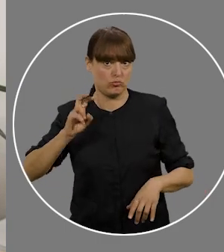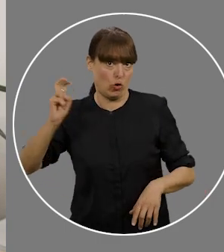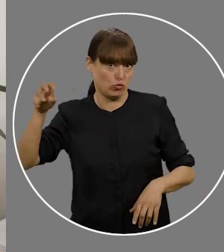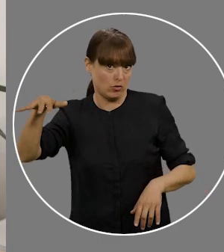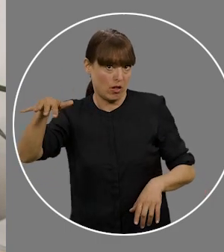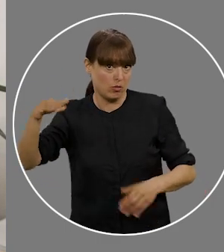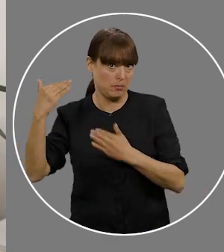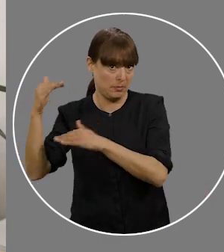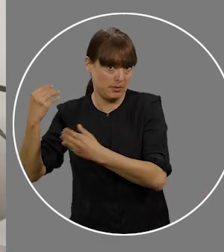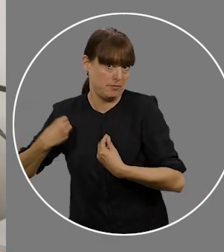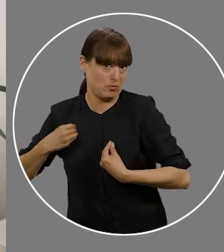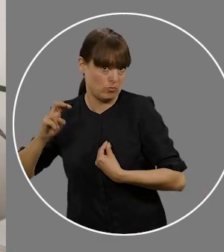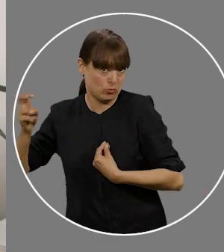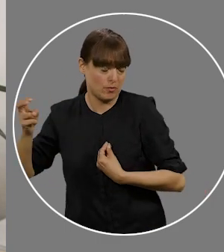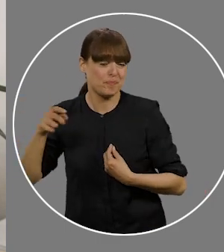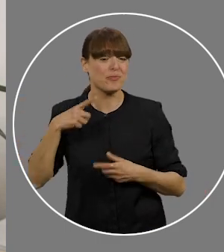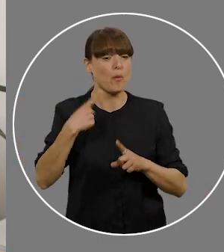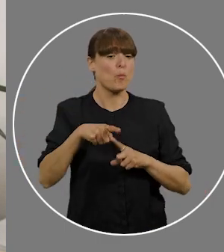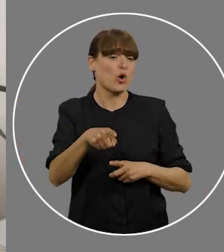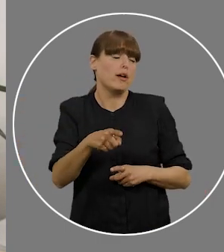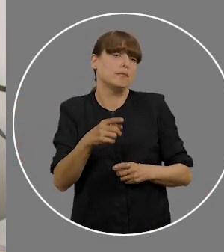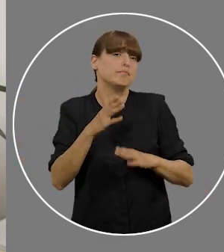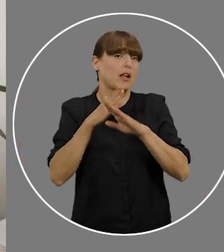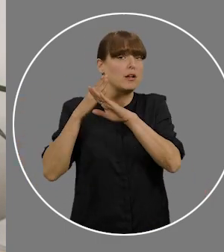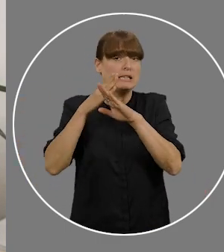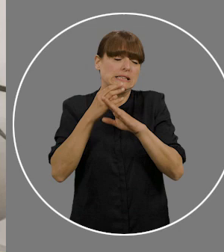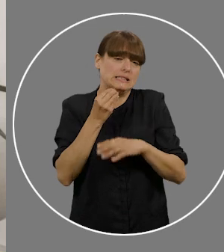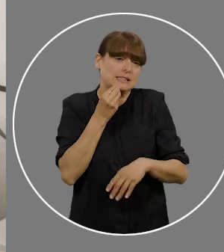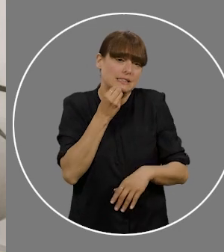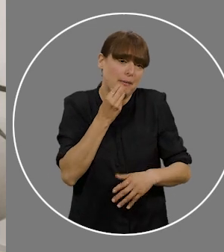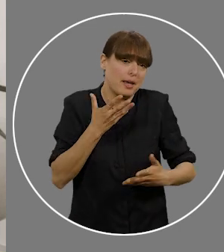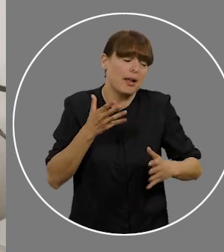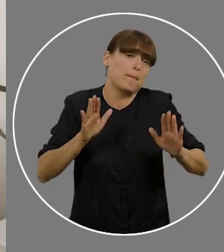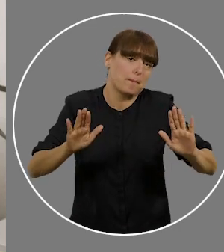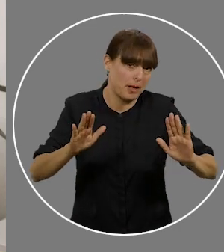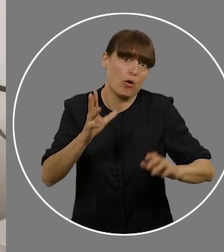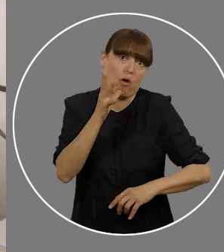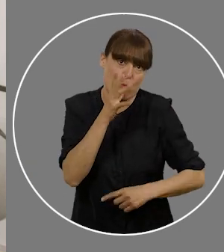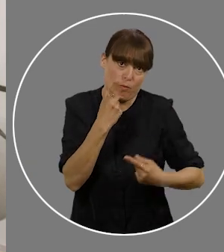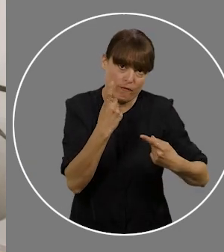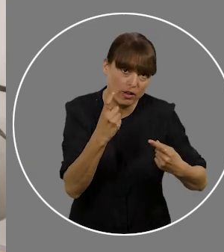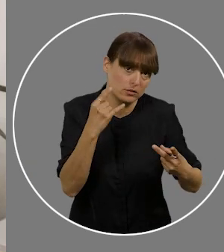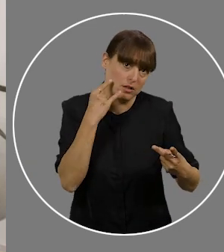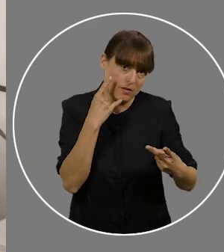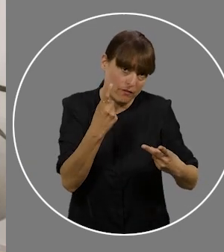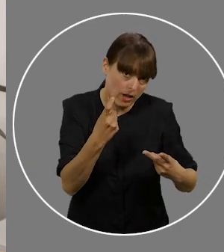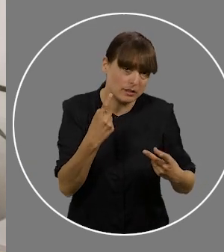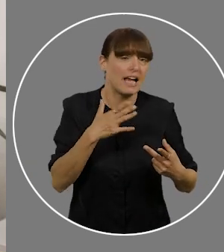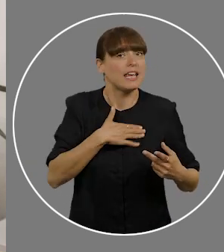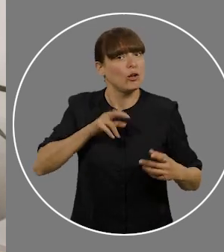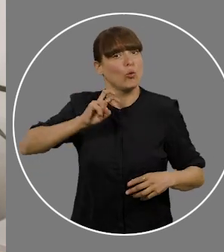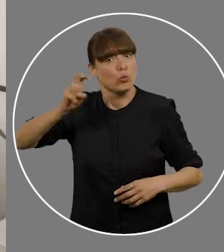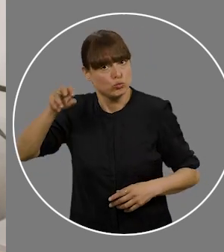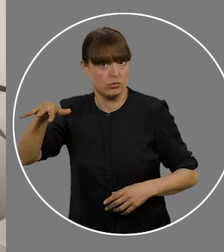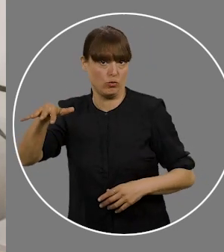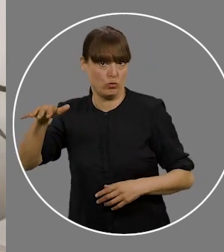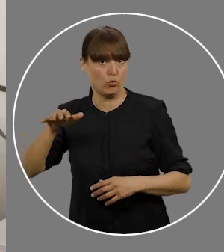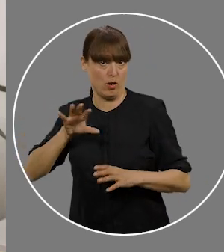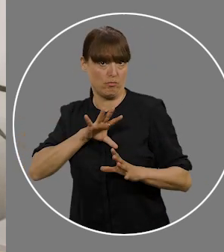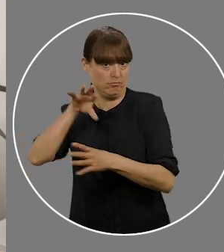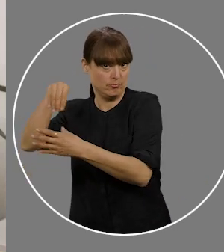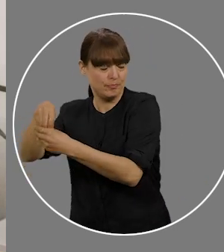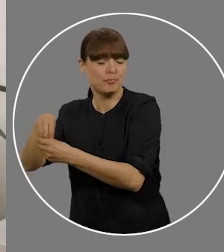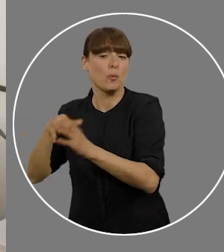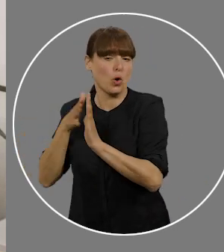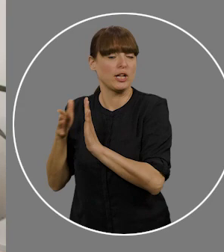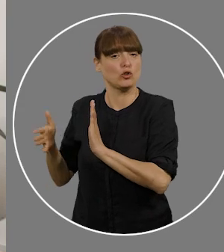no había otro remedio, pero tampoco no era... Más que nada por el agua y por el aseo y todo esto.